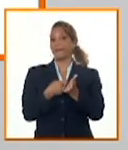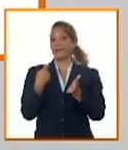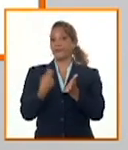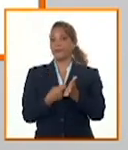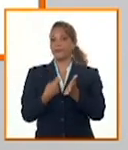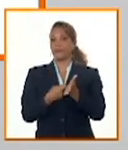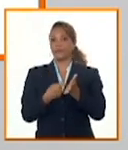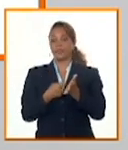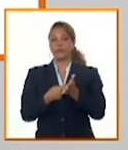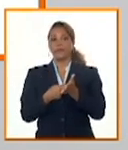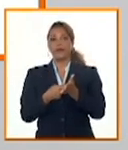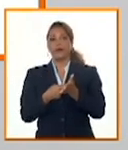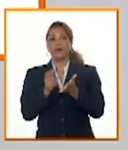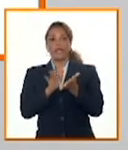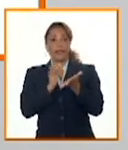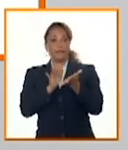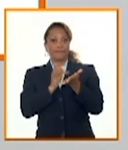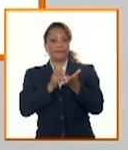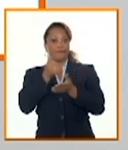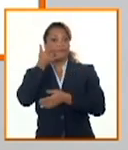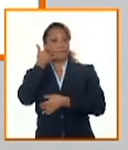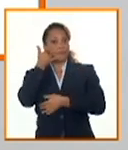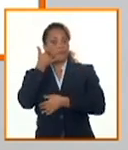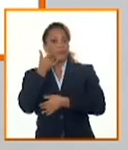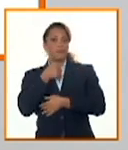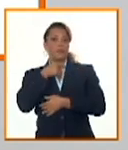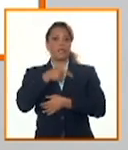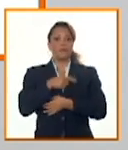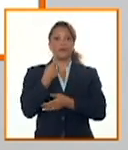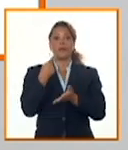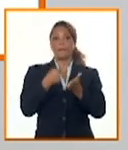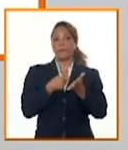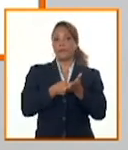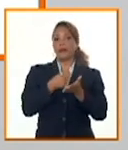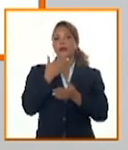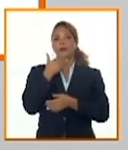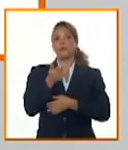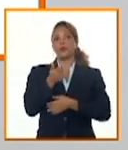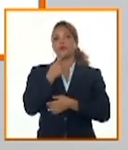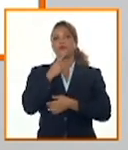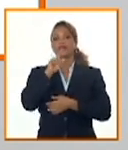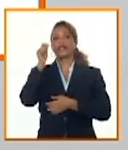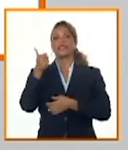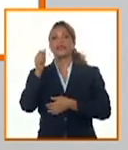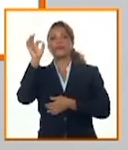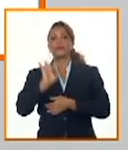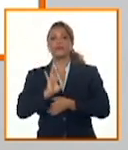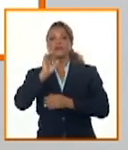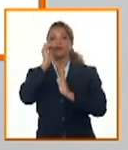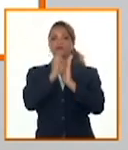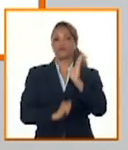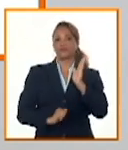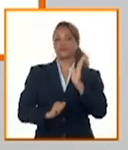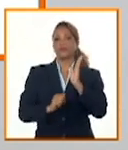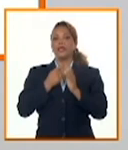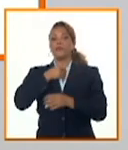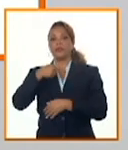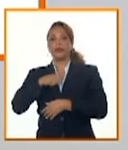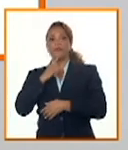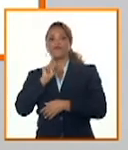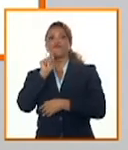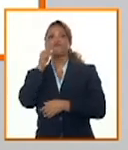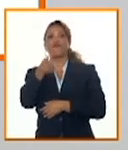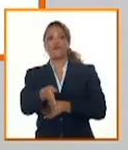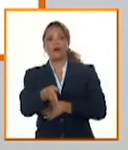los electrónico el que paga recibe beneficios ejemplos sencillos si va a la bodega y